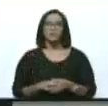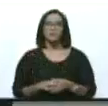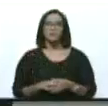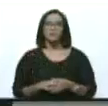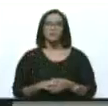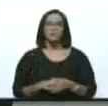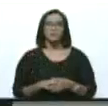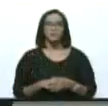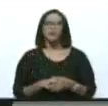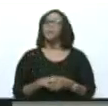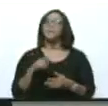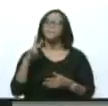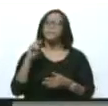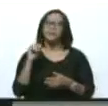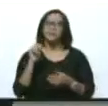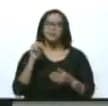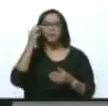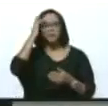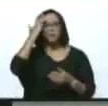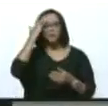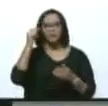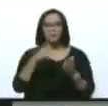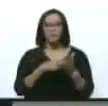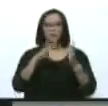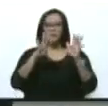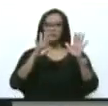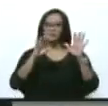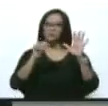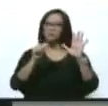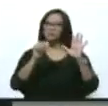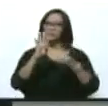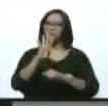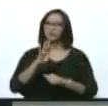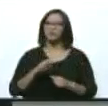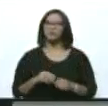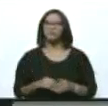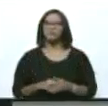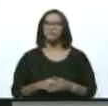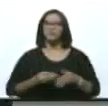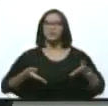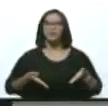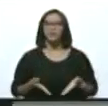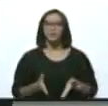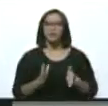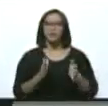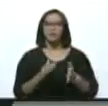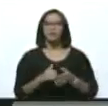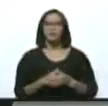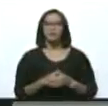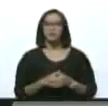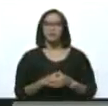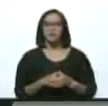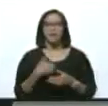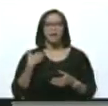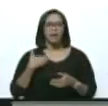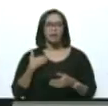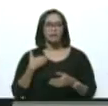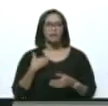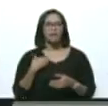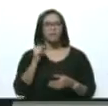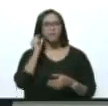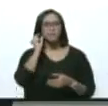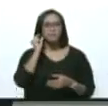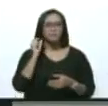20 de febrero de 1964, hace 58 años, nace en San Salvador de Jujuy, Argentina, Milagro